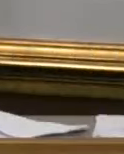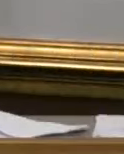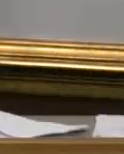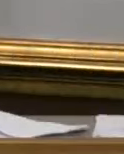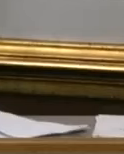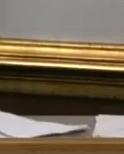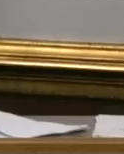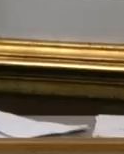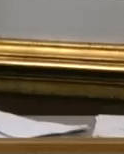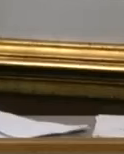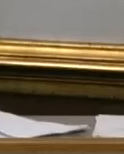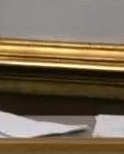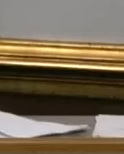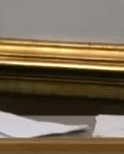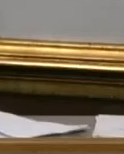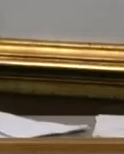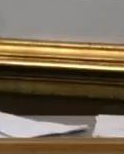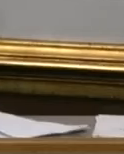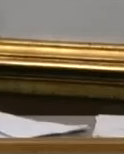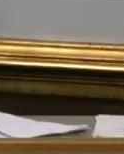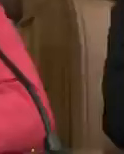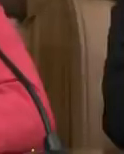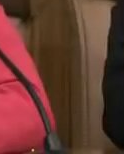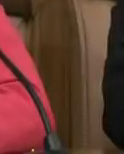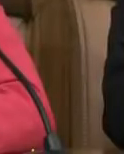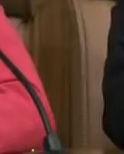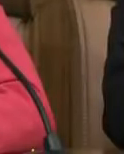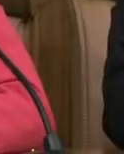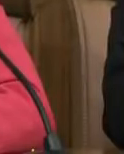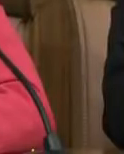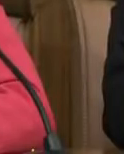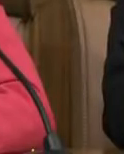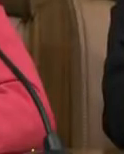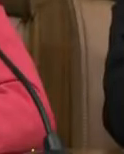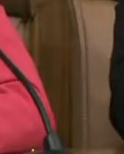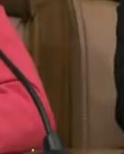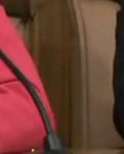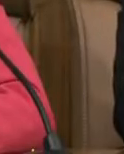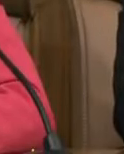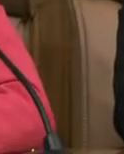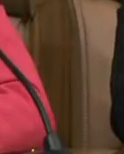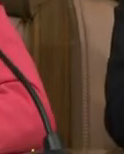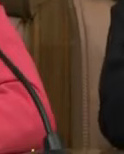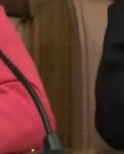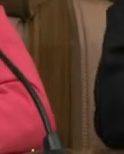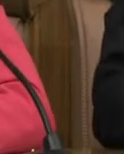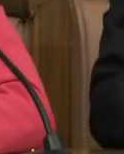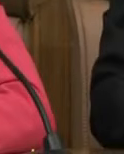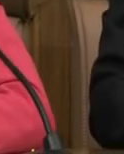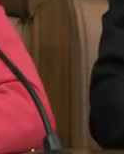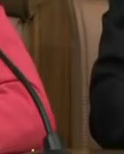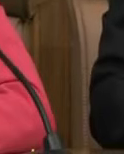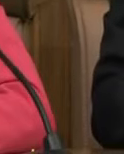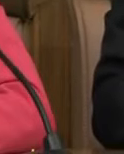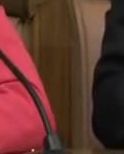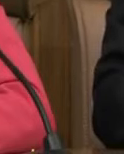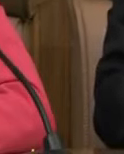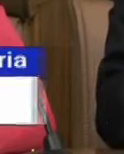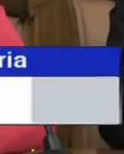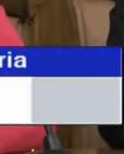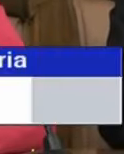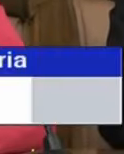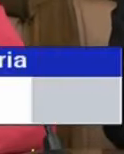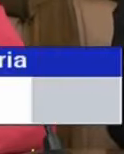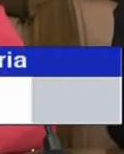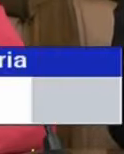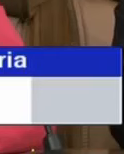consideración. Aprobado. Siguiente. 199º. Se sugiere aprobar con modificación la denominación del epígrafe del artículo 81,